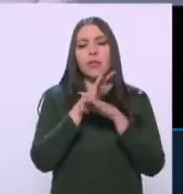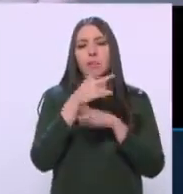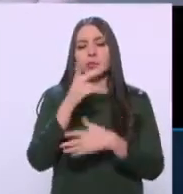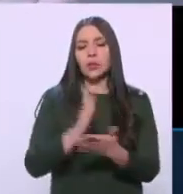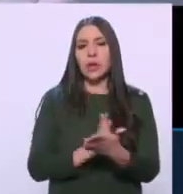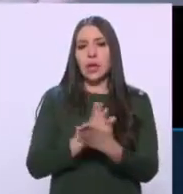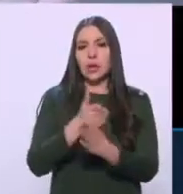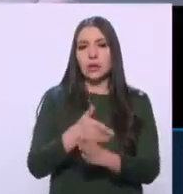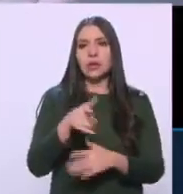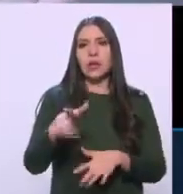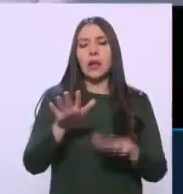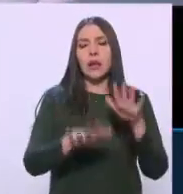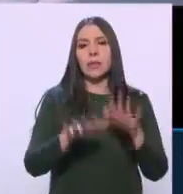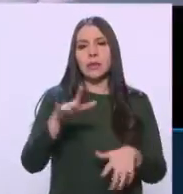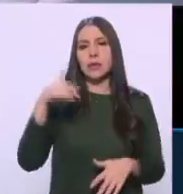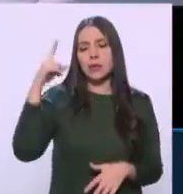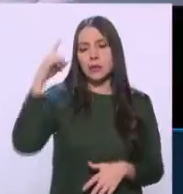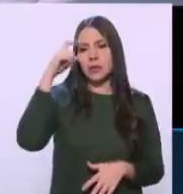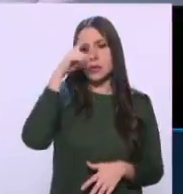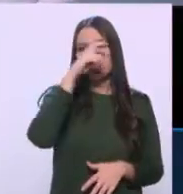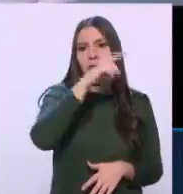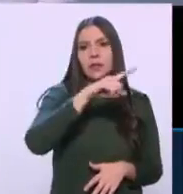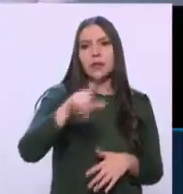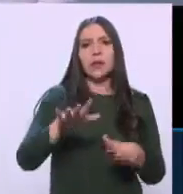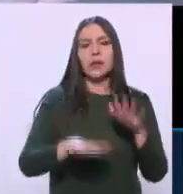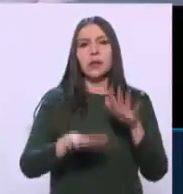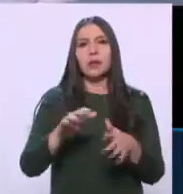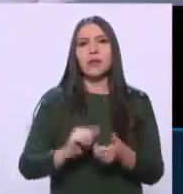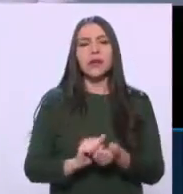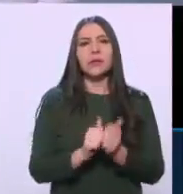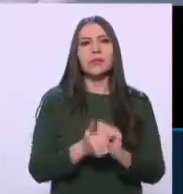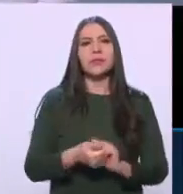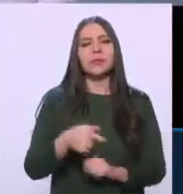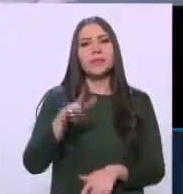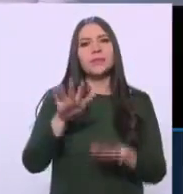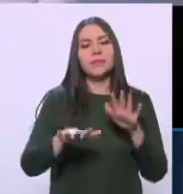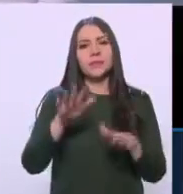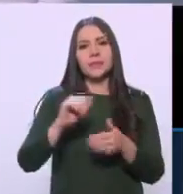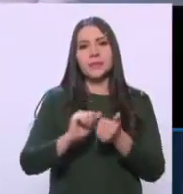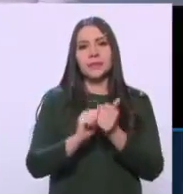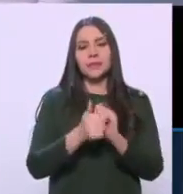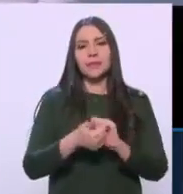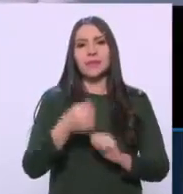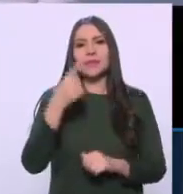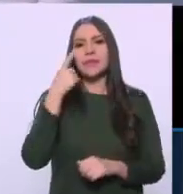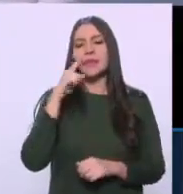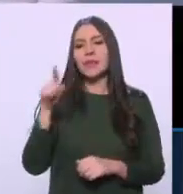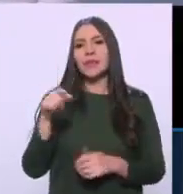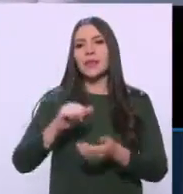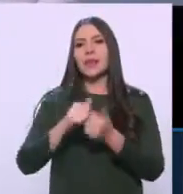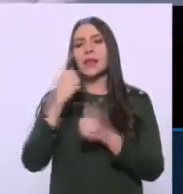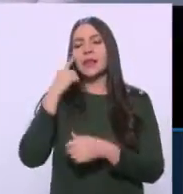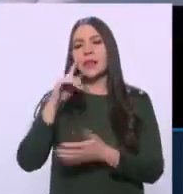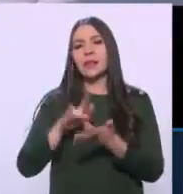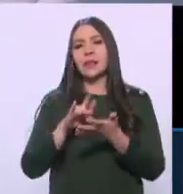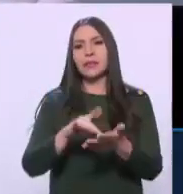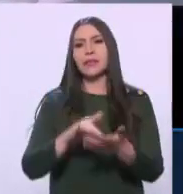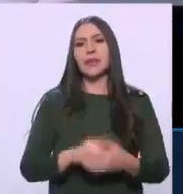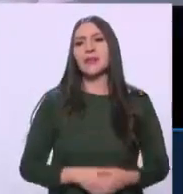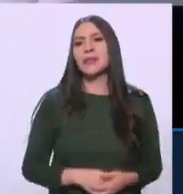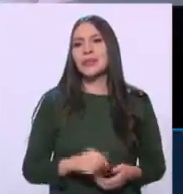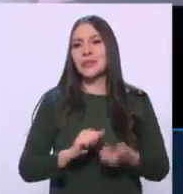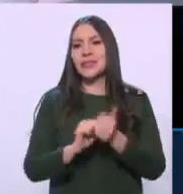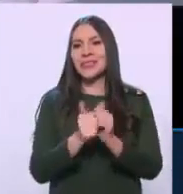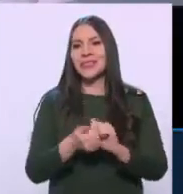se había complicado en algunos momentos tener como tal acceso a esta información, porque quien ejerce los recursos